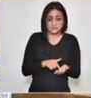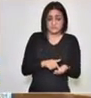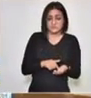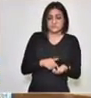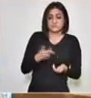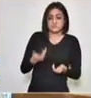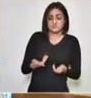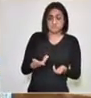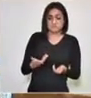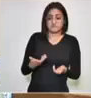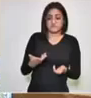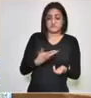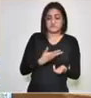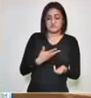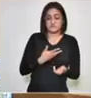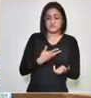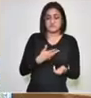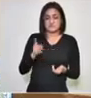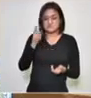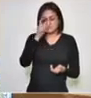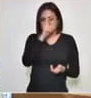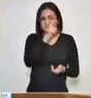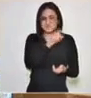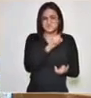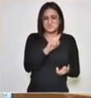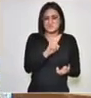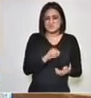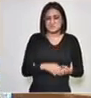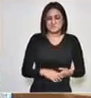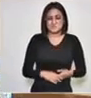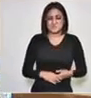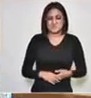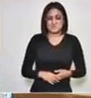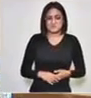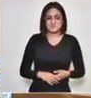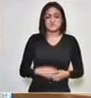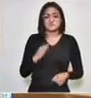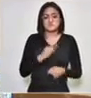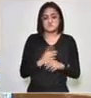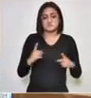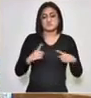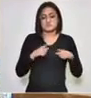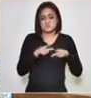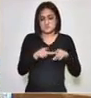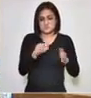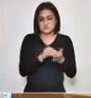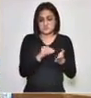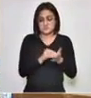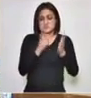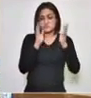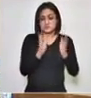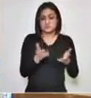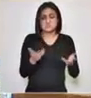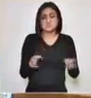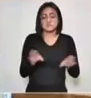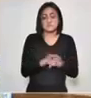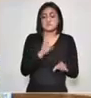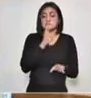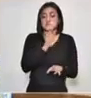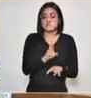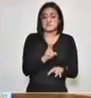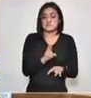nivel, tienen complicaciones. Sí, le estamos dando seguimiento ya desde que se